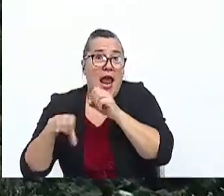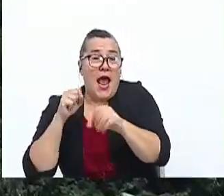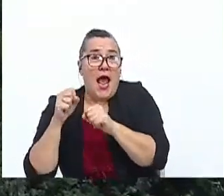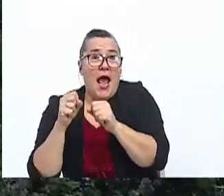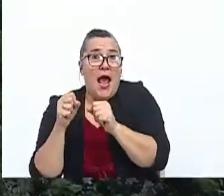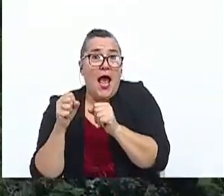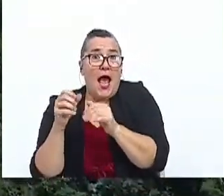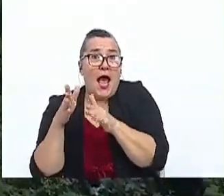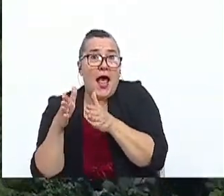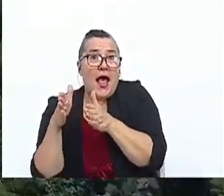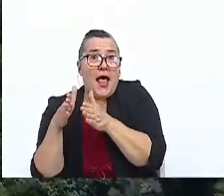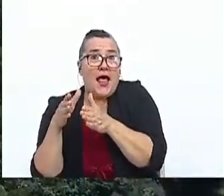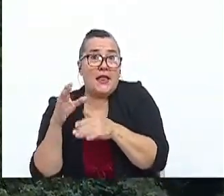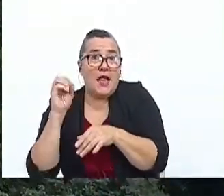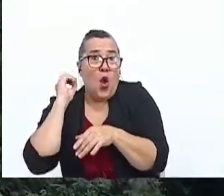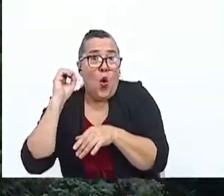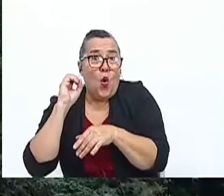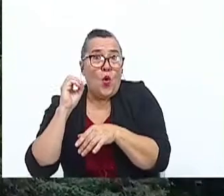gato y el ratón.